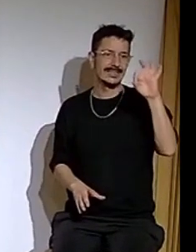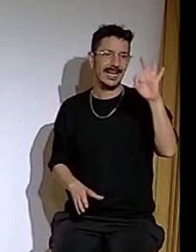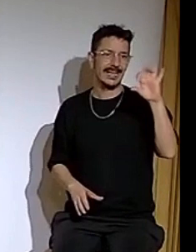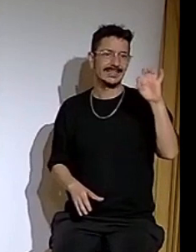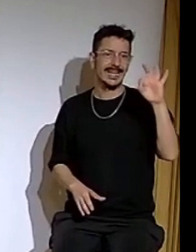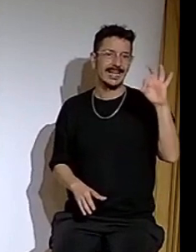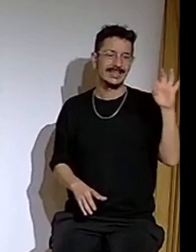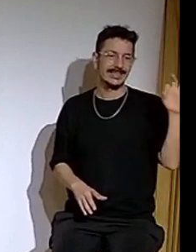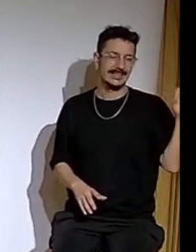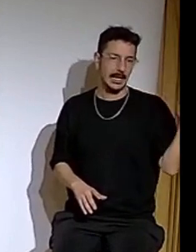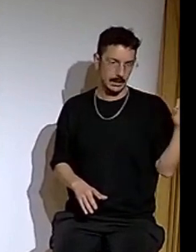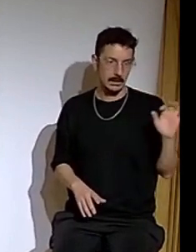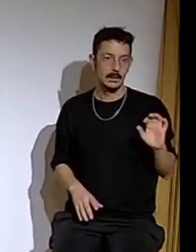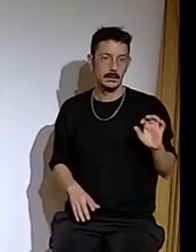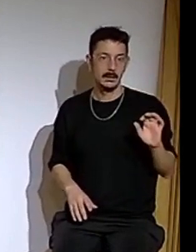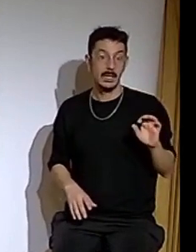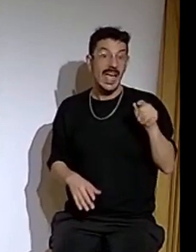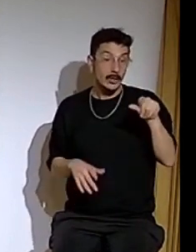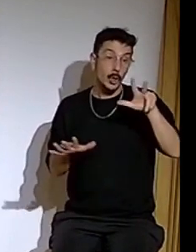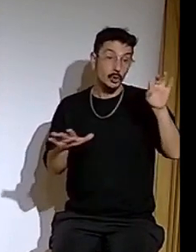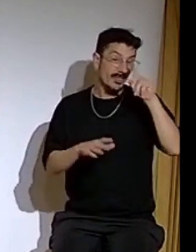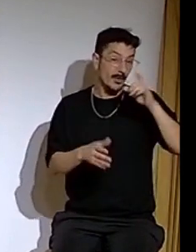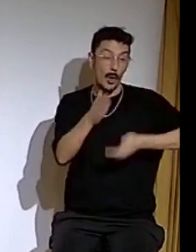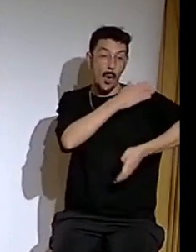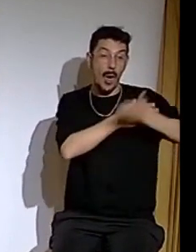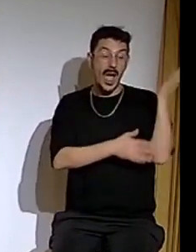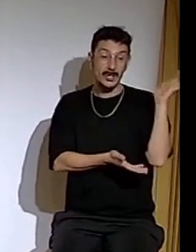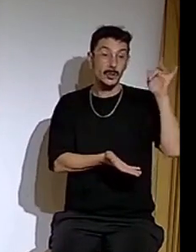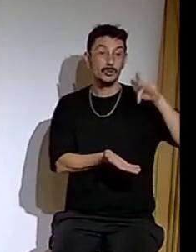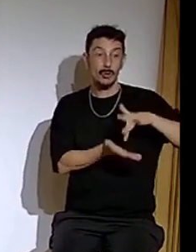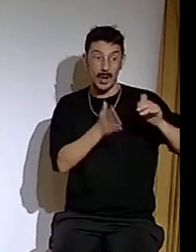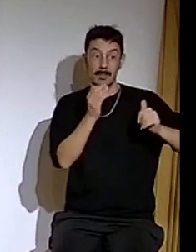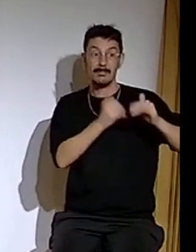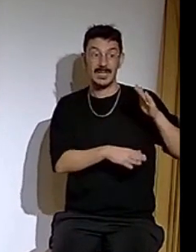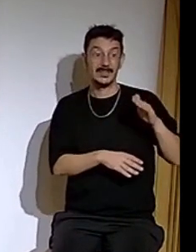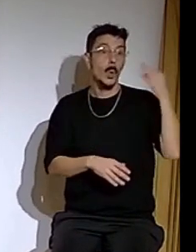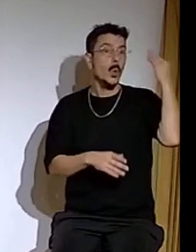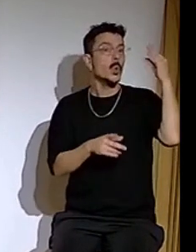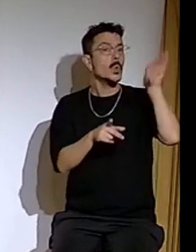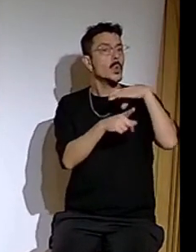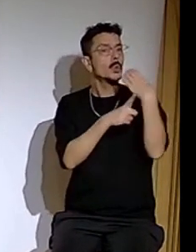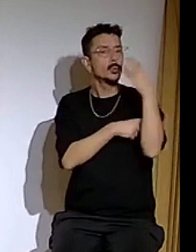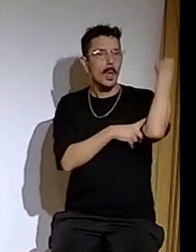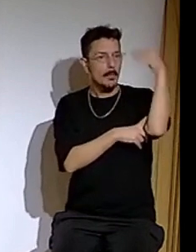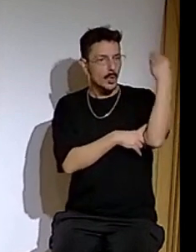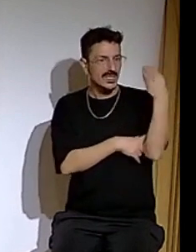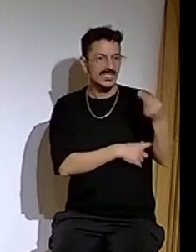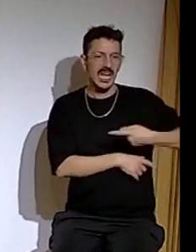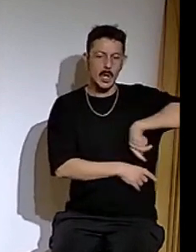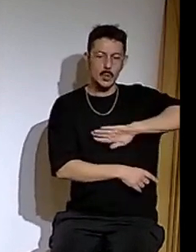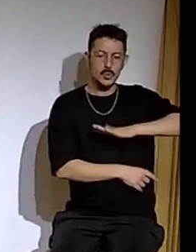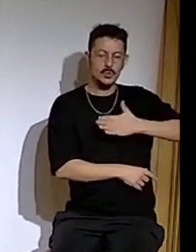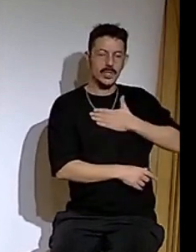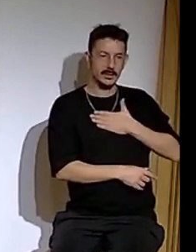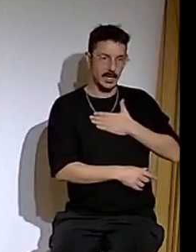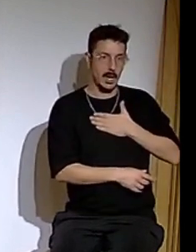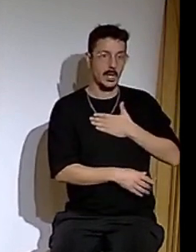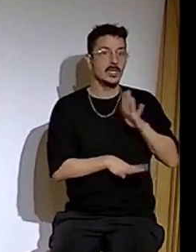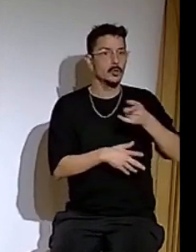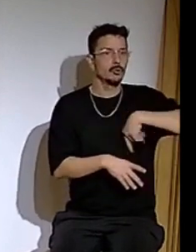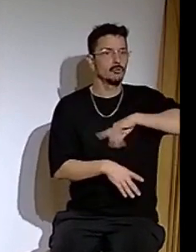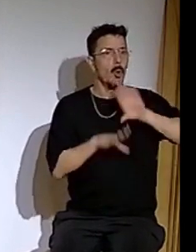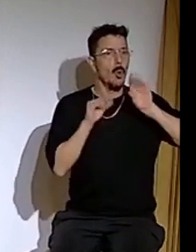son de hechos 800 años que tenemos de cultura morisca tipo cultura árabes Vale entonces